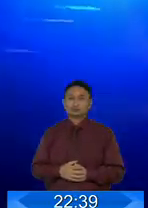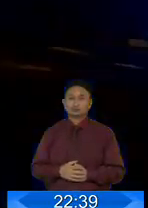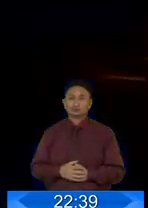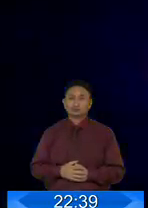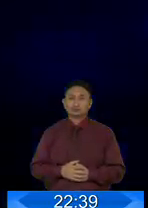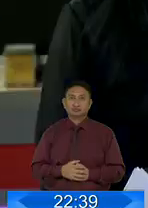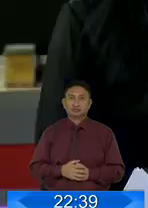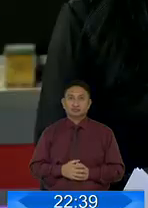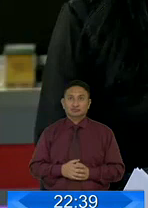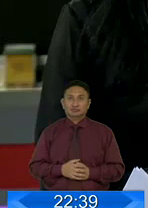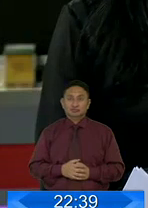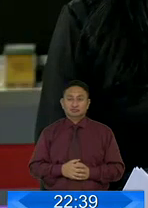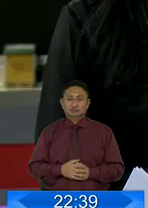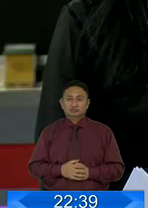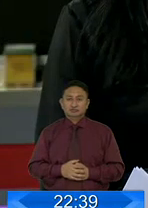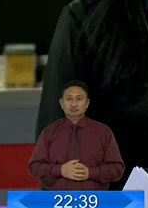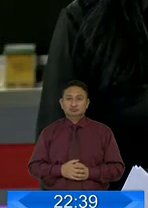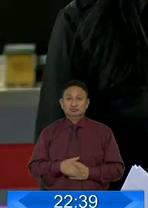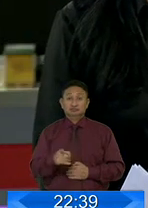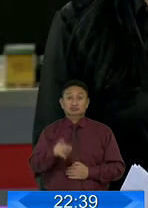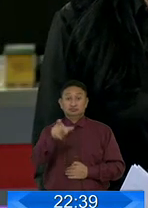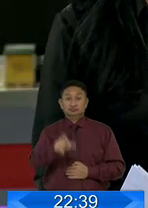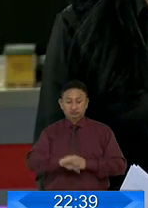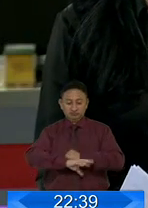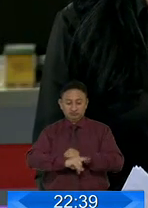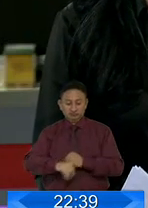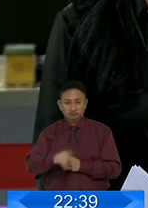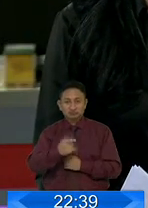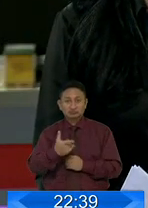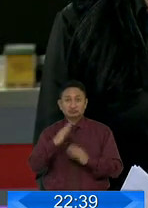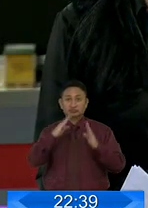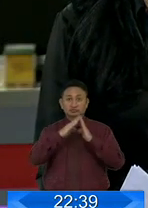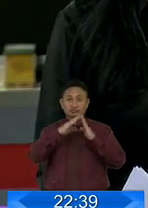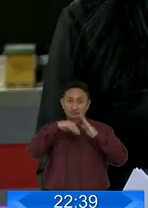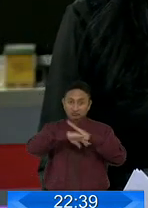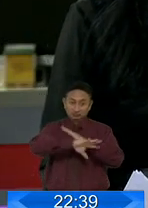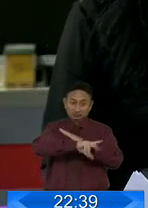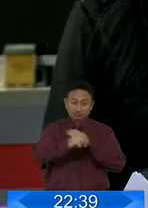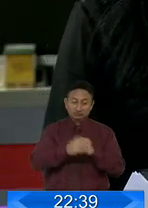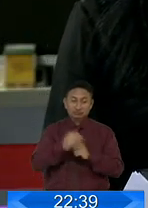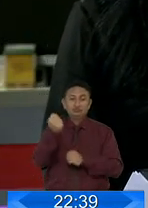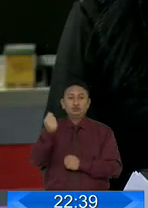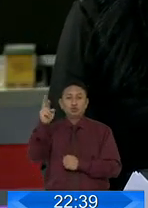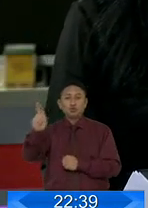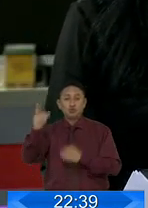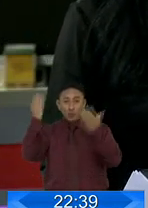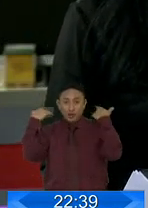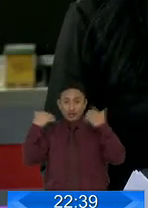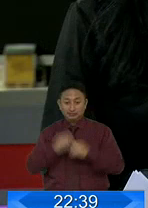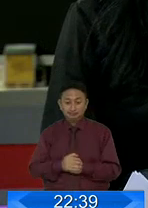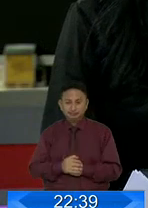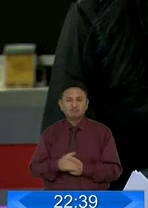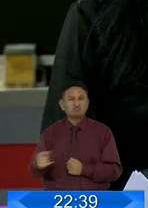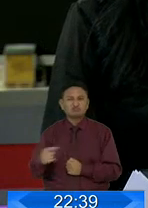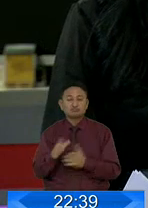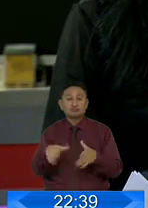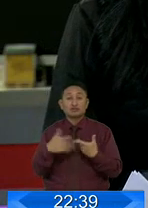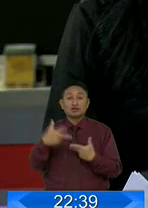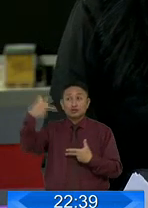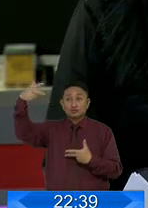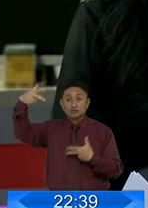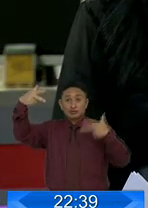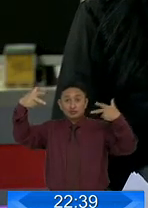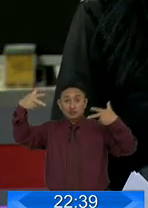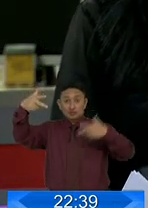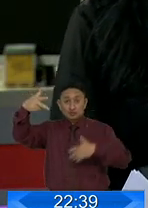Lor. Varios antisociales robaron los enseres de una vivienda ubicada en el suroeste de Guayaquil. El delito fue captado por